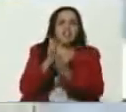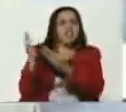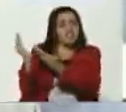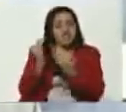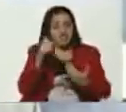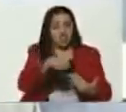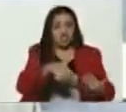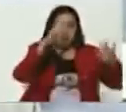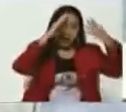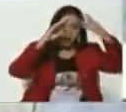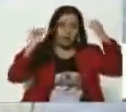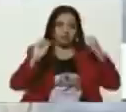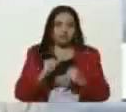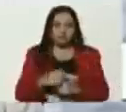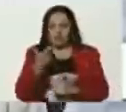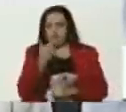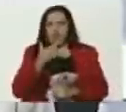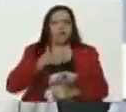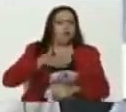Me vinieron a buscar a mí.